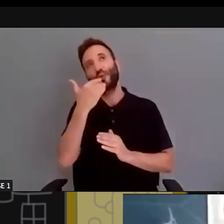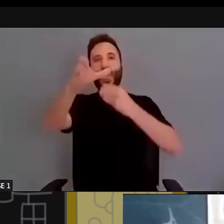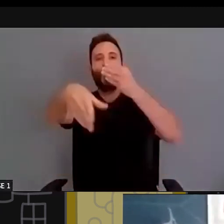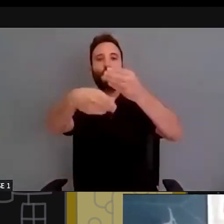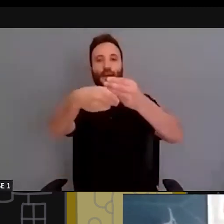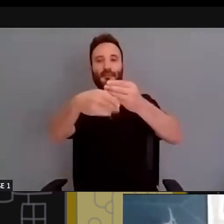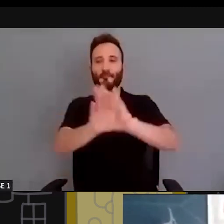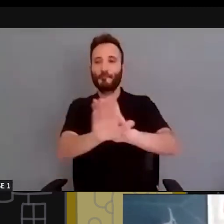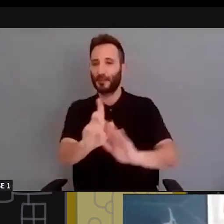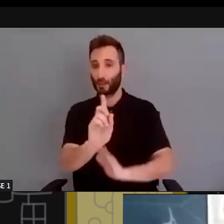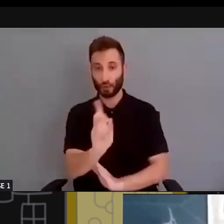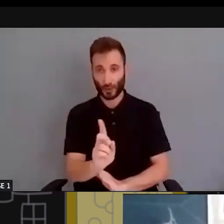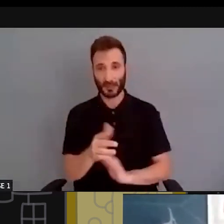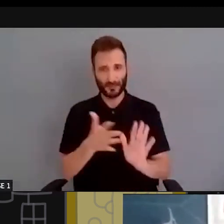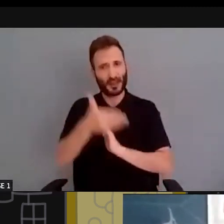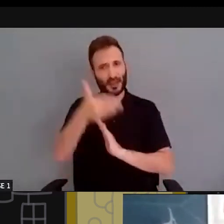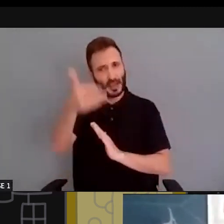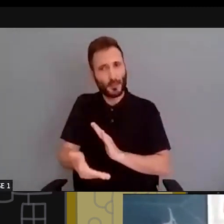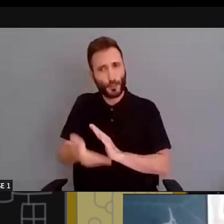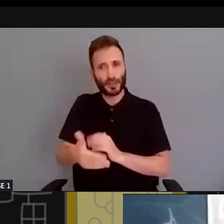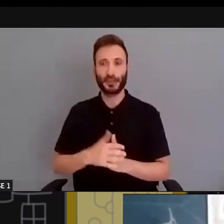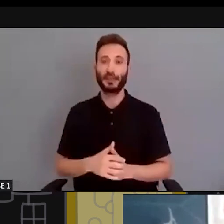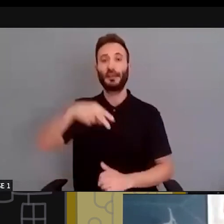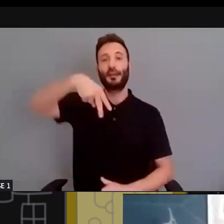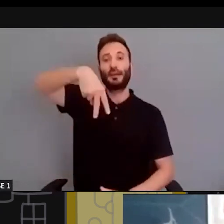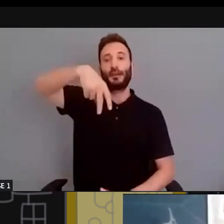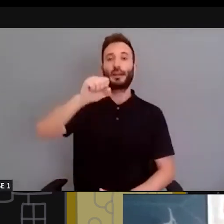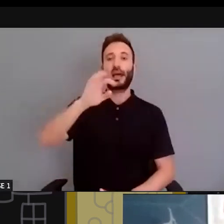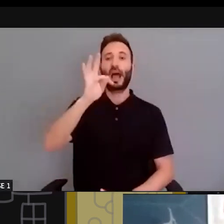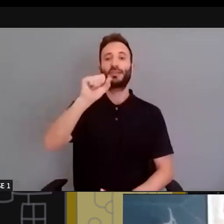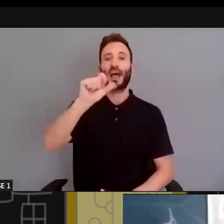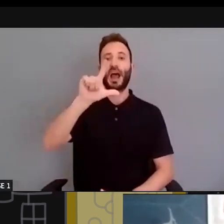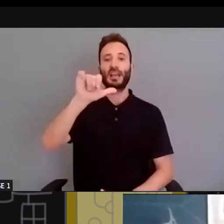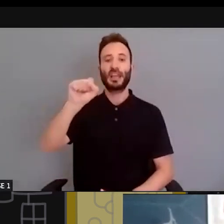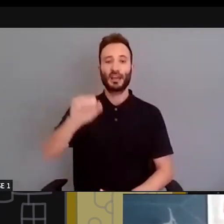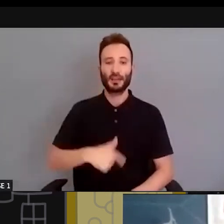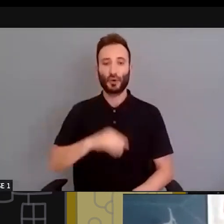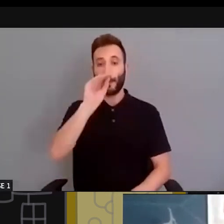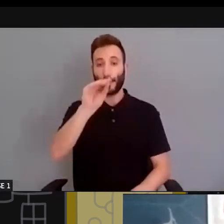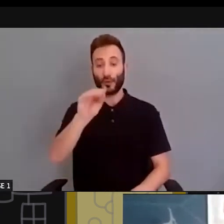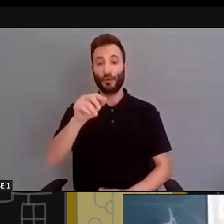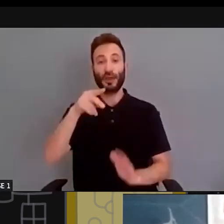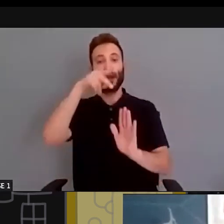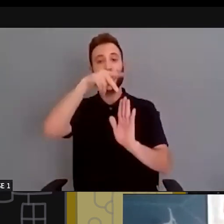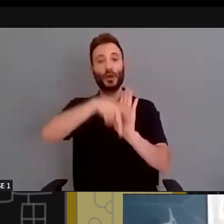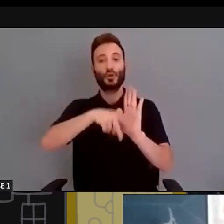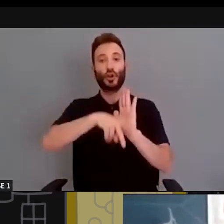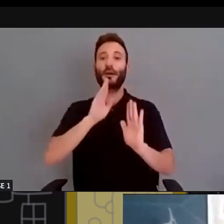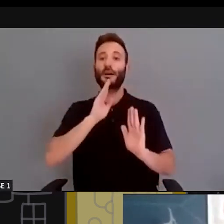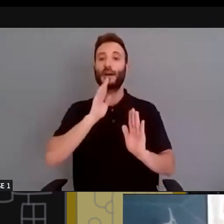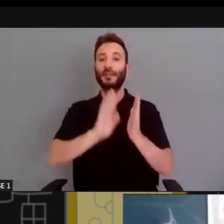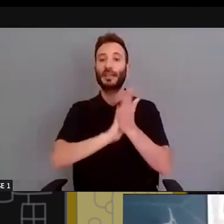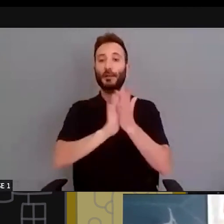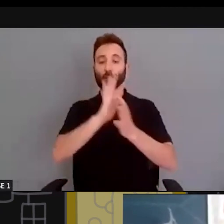darle la importancia que tiene. Y Natalia, a ti la última pregunta. Tal como has comentado, la norma abarca de principio a fin la cadena de valor